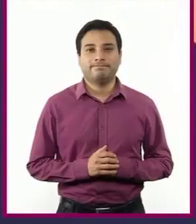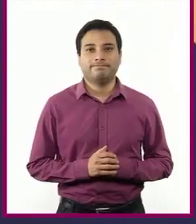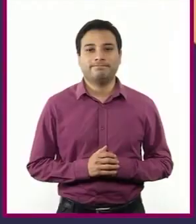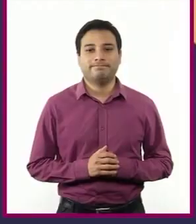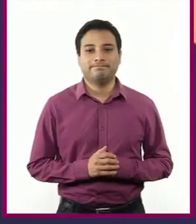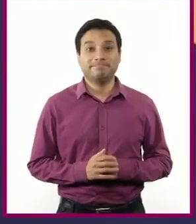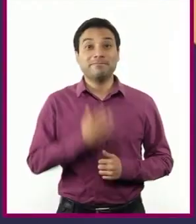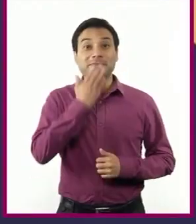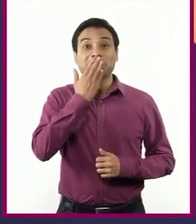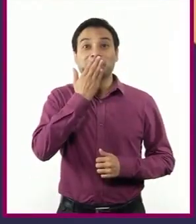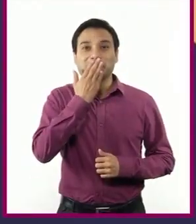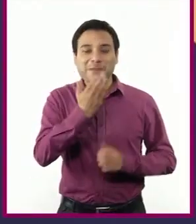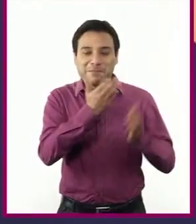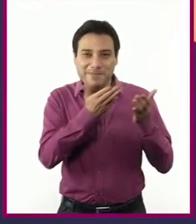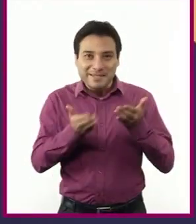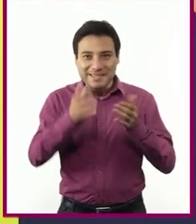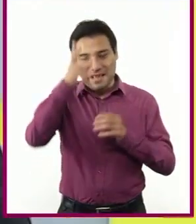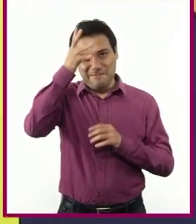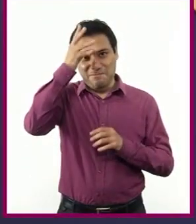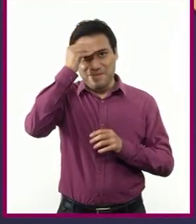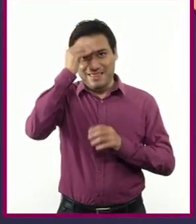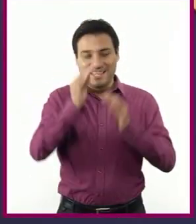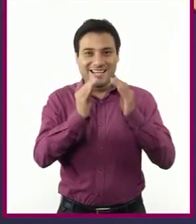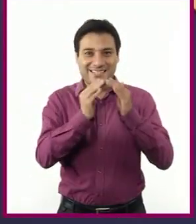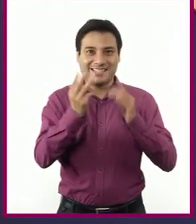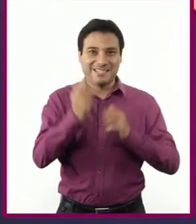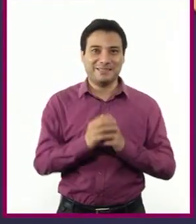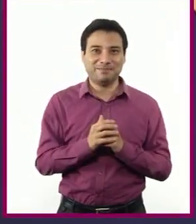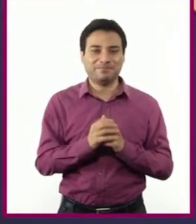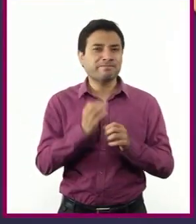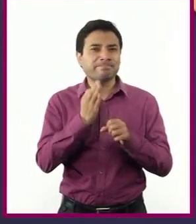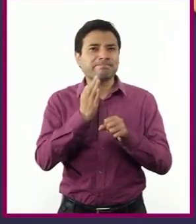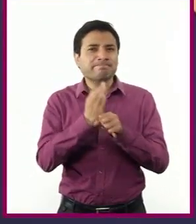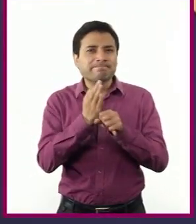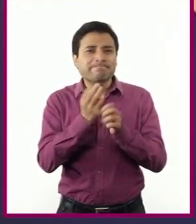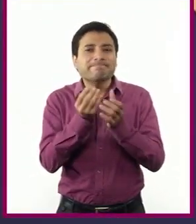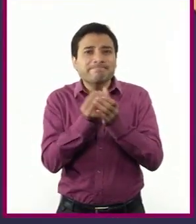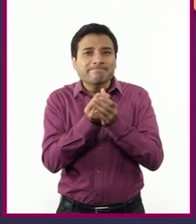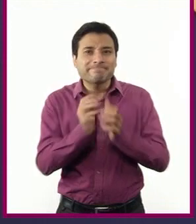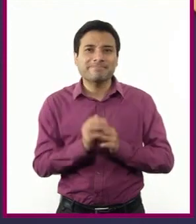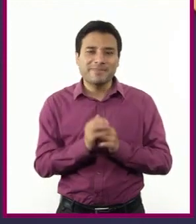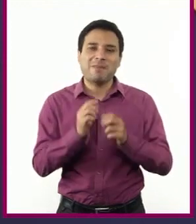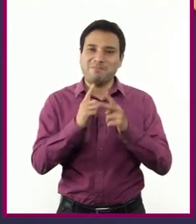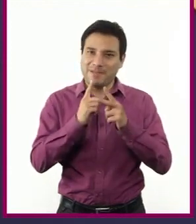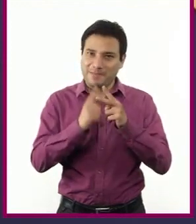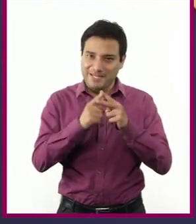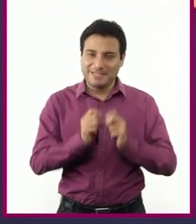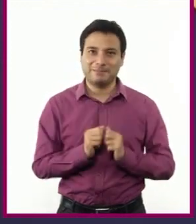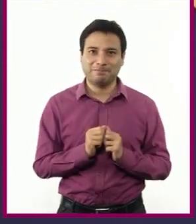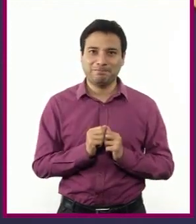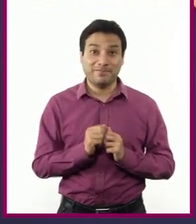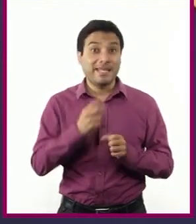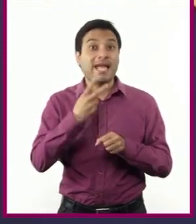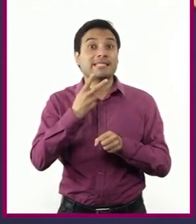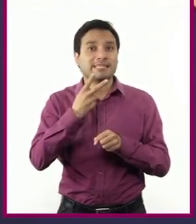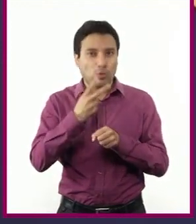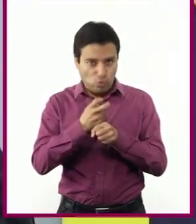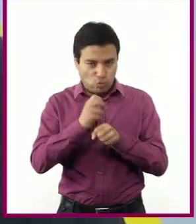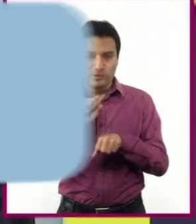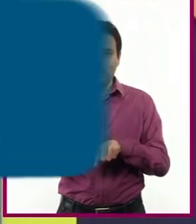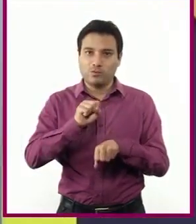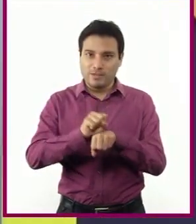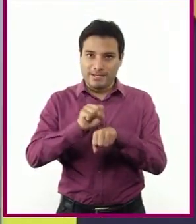Les damos la bienvenida a Aprende en Casa 3. Esta sesión corresponde a la asignatura de Matemáticas para segundo grado de